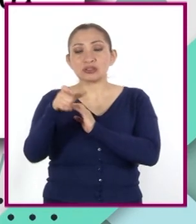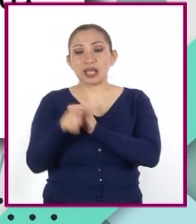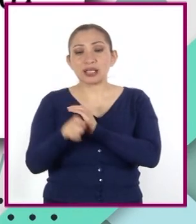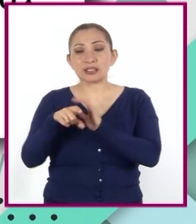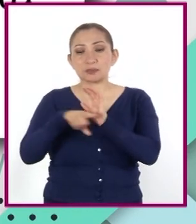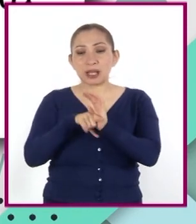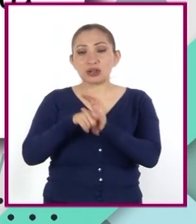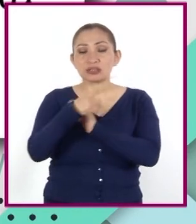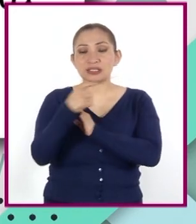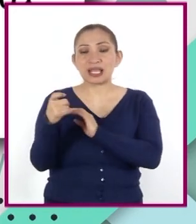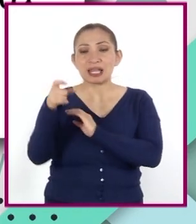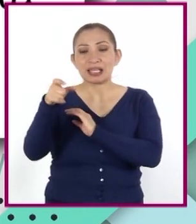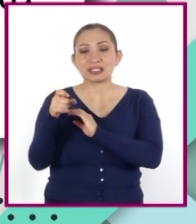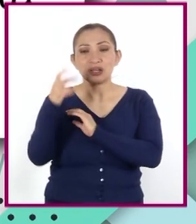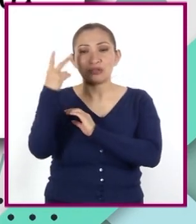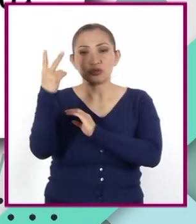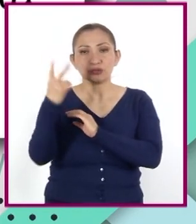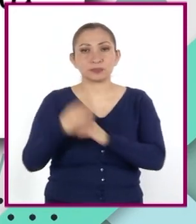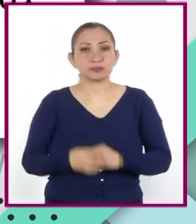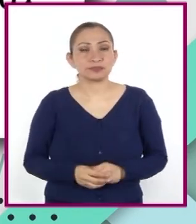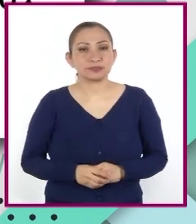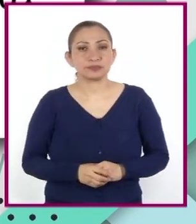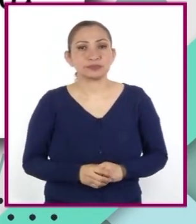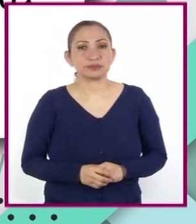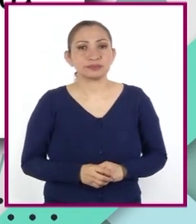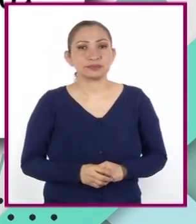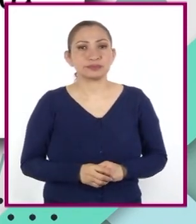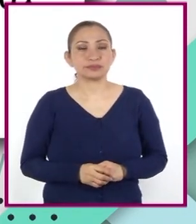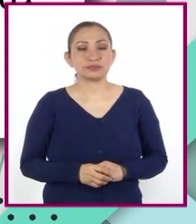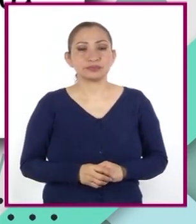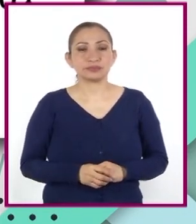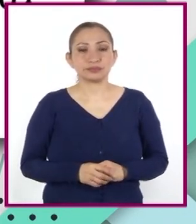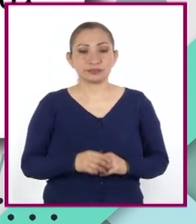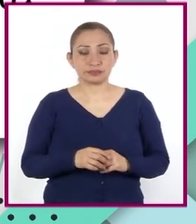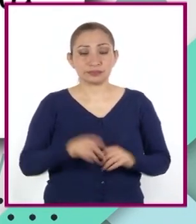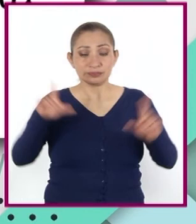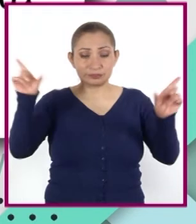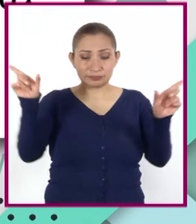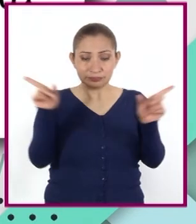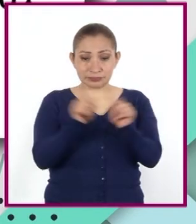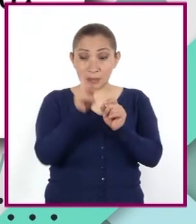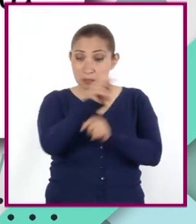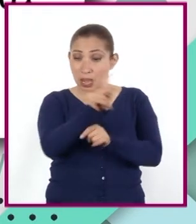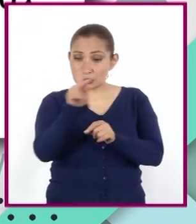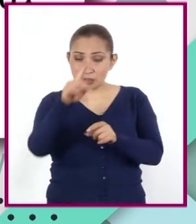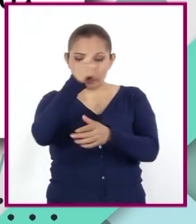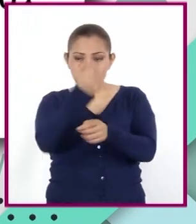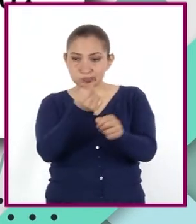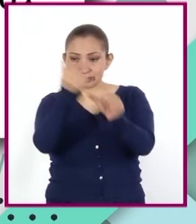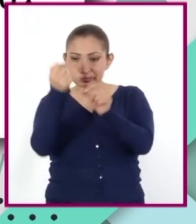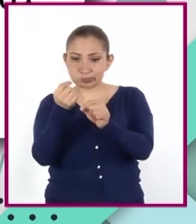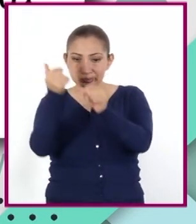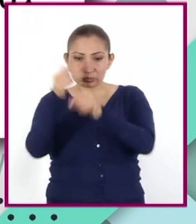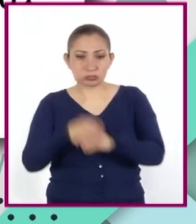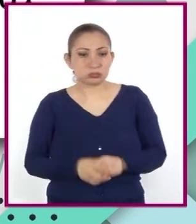500x menos 100x cuadrada. Reducimos términos semejantes.